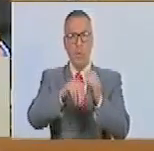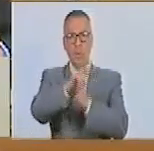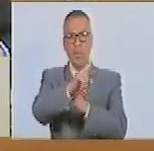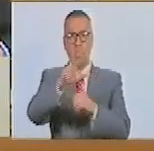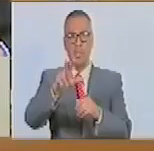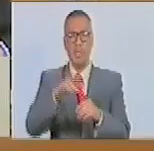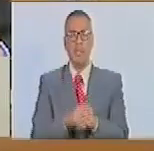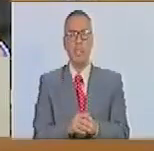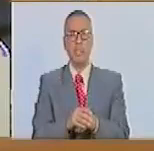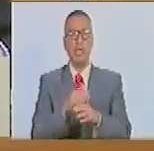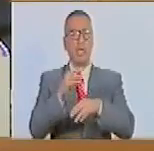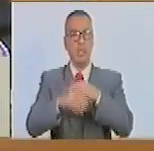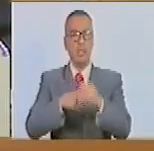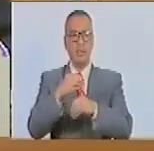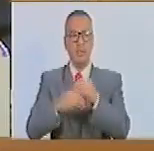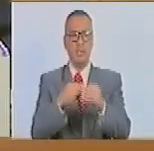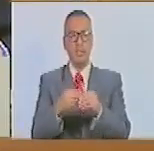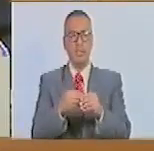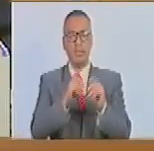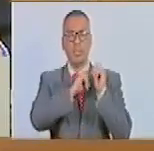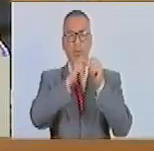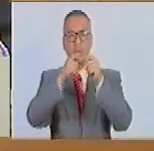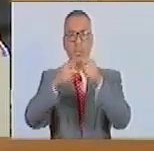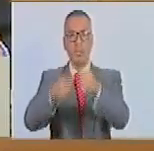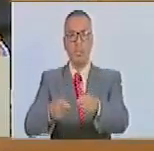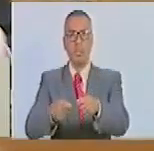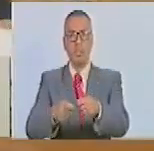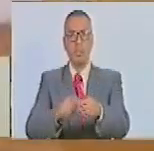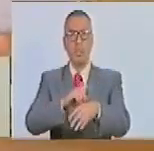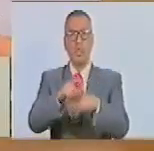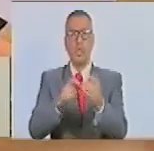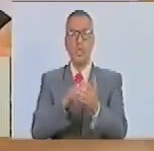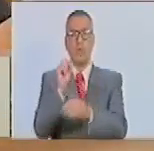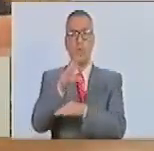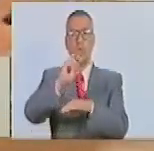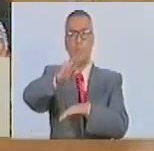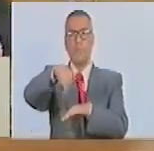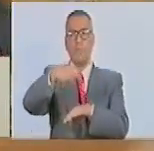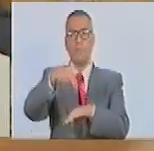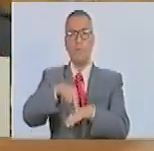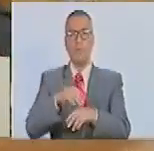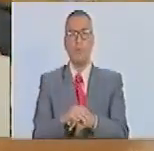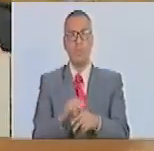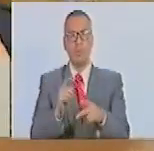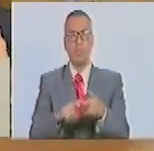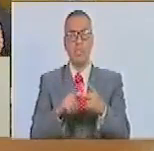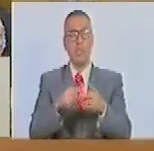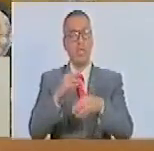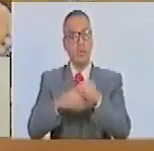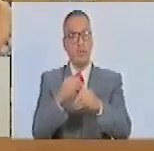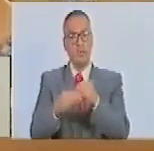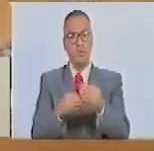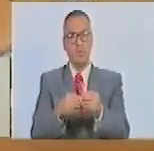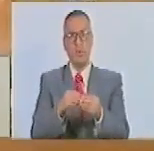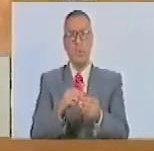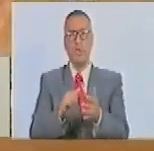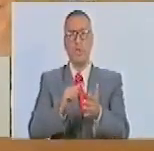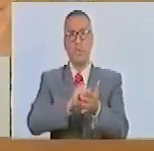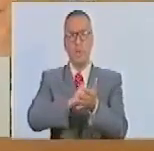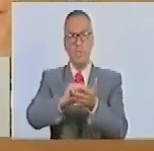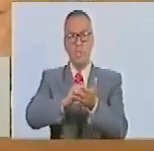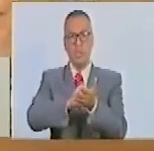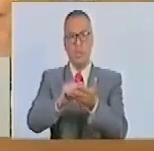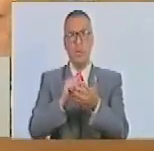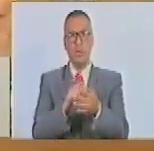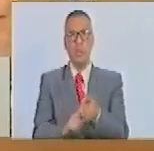2023 a los efectos de la designación en plenaria de la Asamblea Nacional, de conformidad con lo establecido